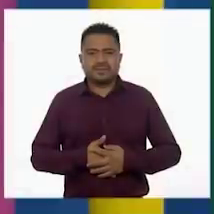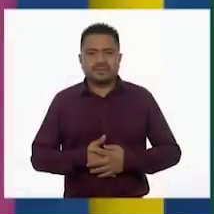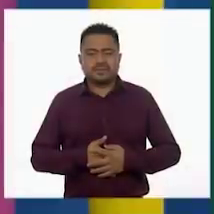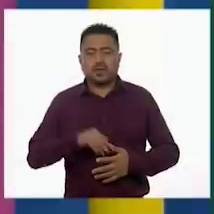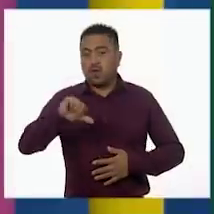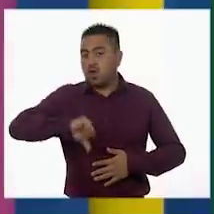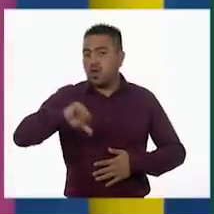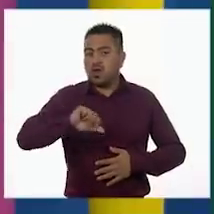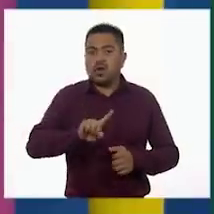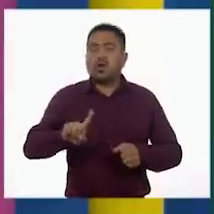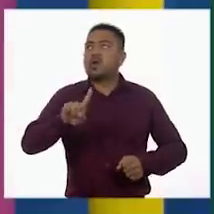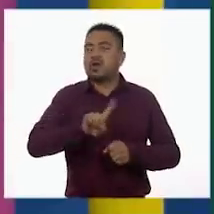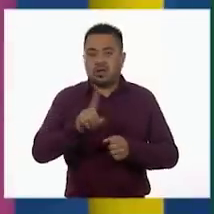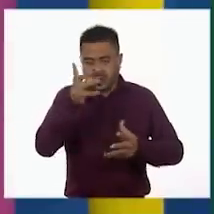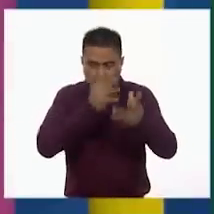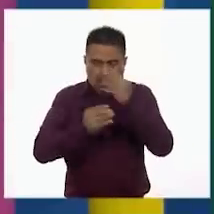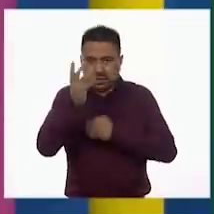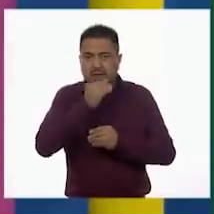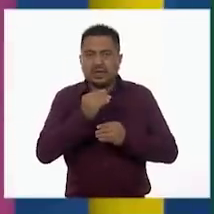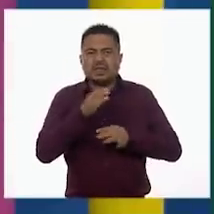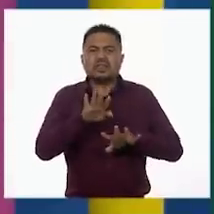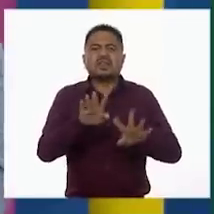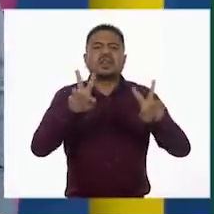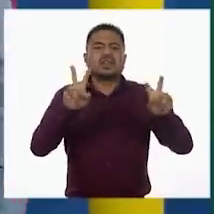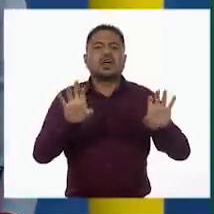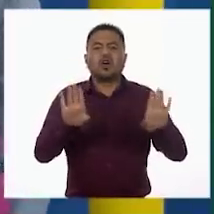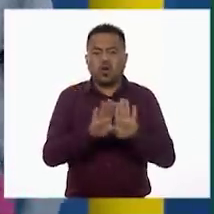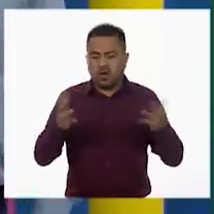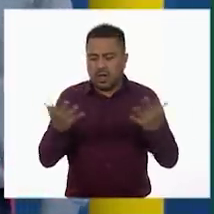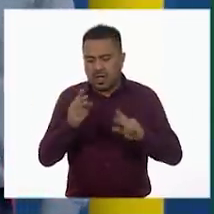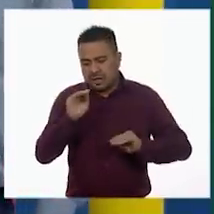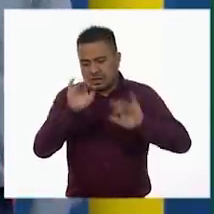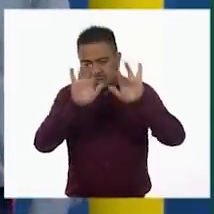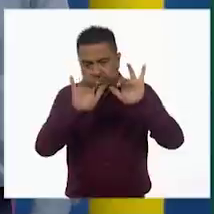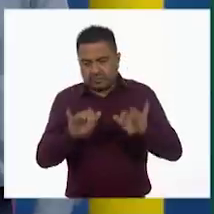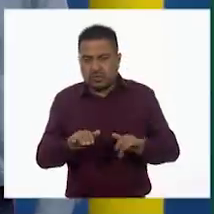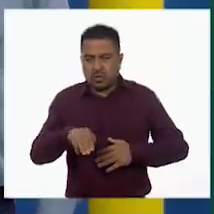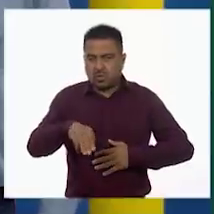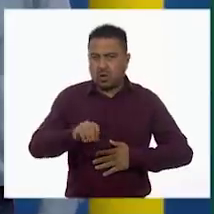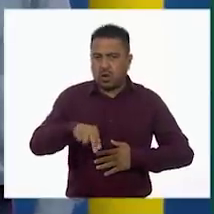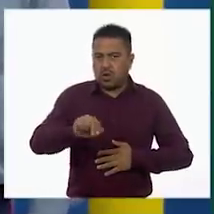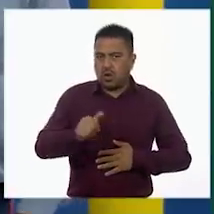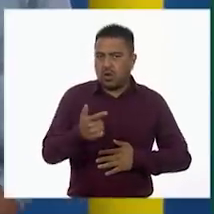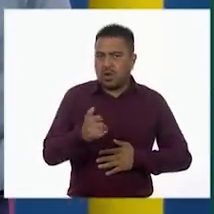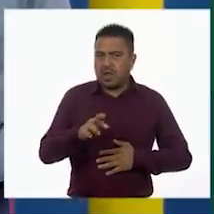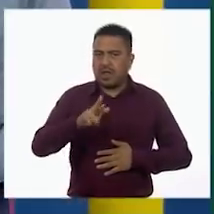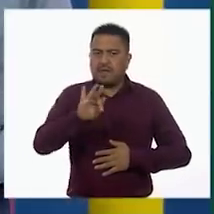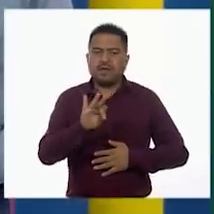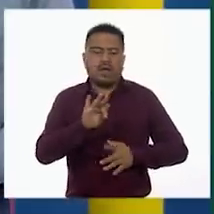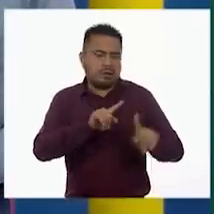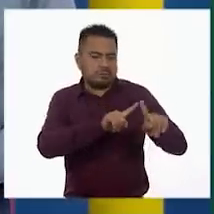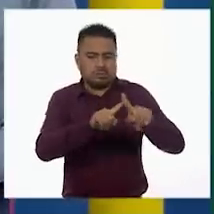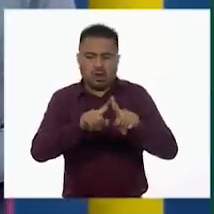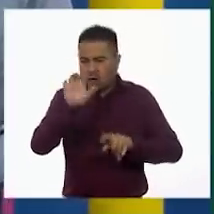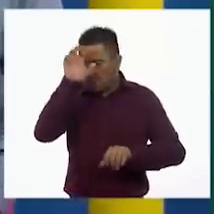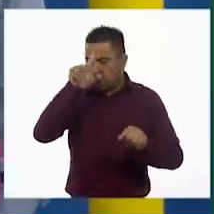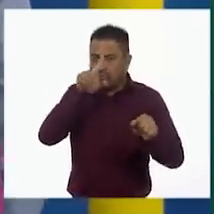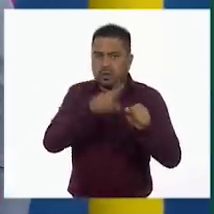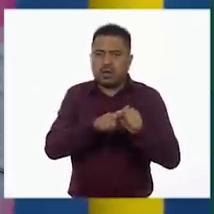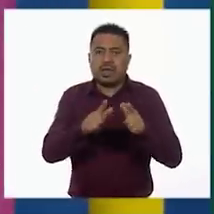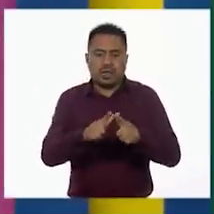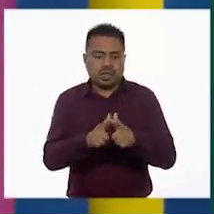El día de hoy aprenderemos acerca de cómo elaborar un texto monográfico valorando la diversidad cultural